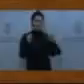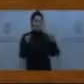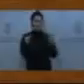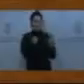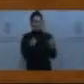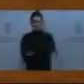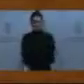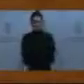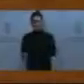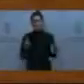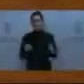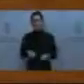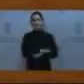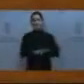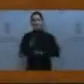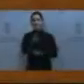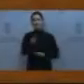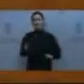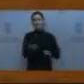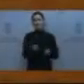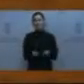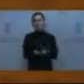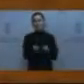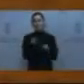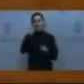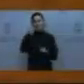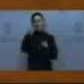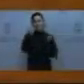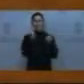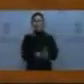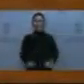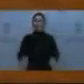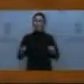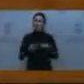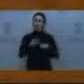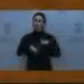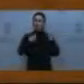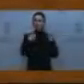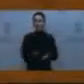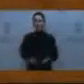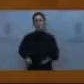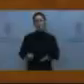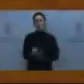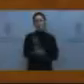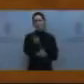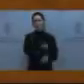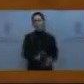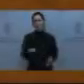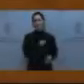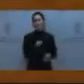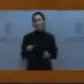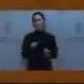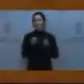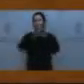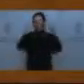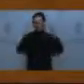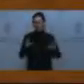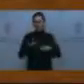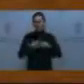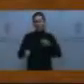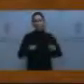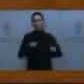el Grupo Parlamentario Popular persigue, al igual que algunos expertos, pues una reforma de financiación autonómica que sea transparente, con un proceso de